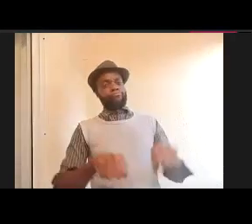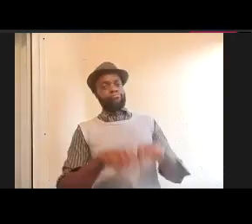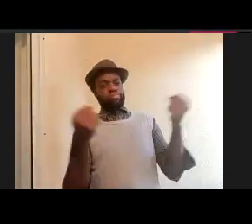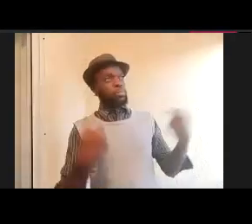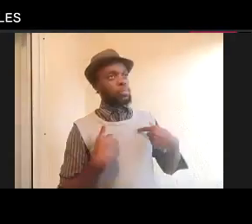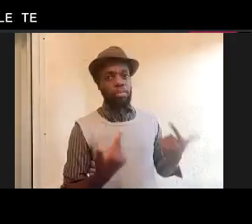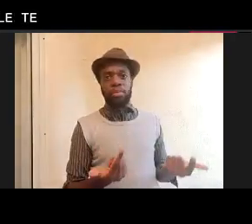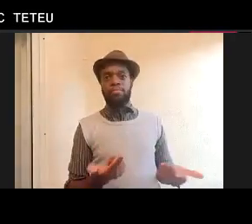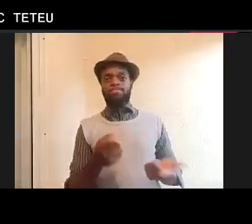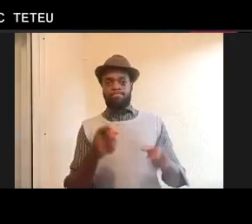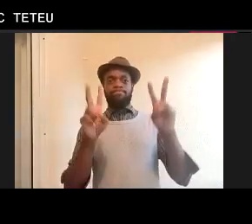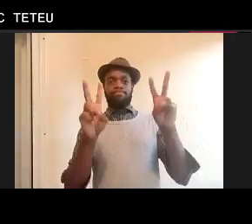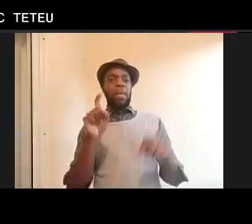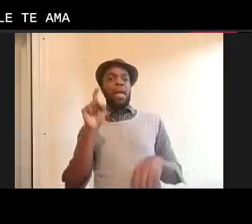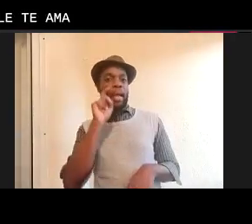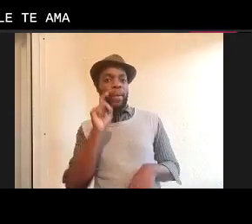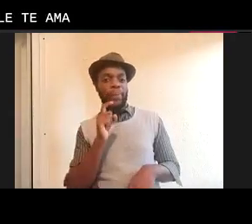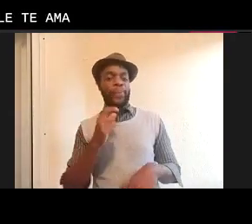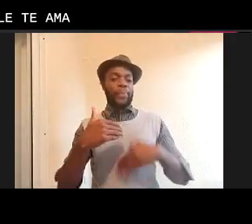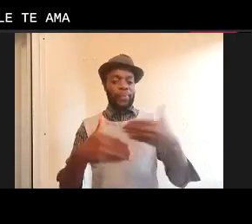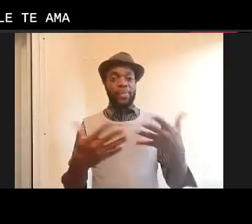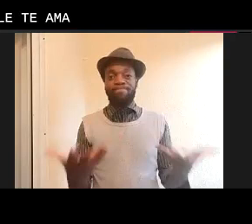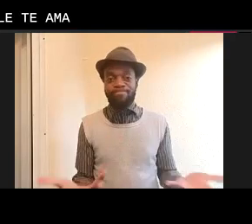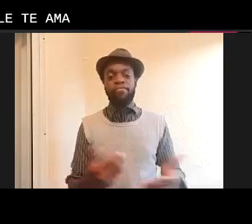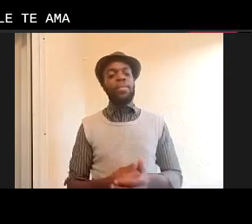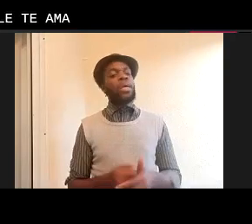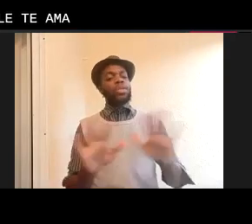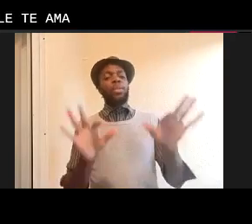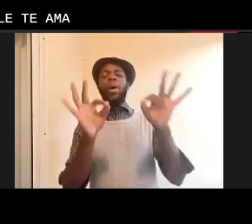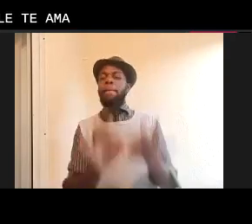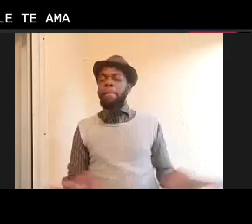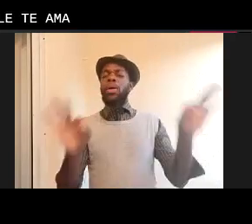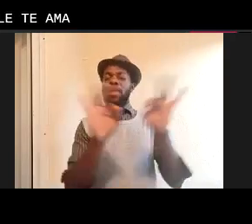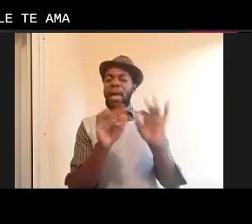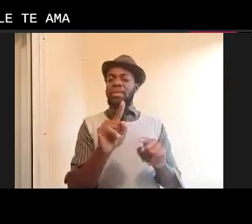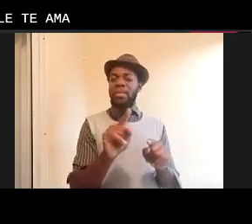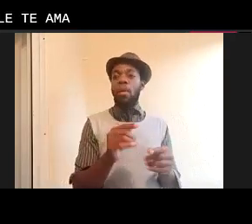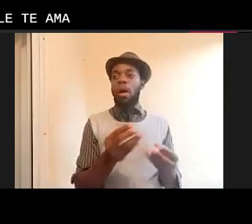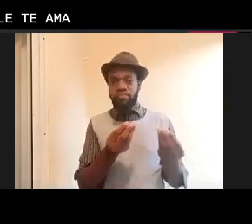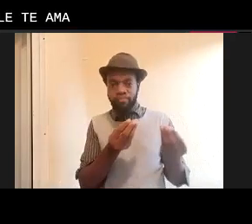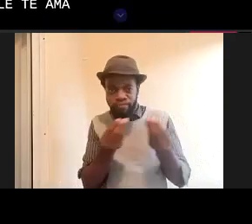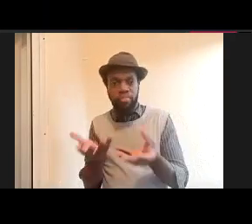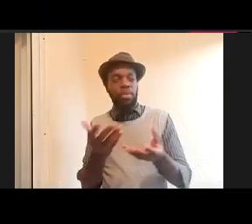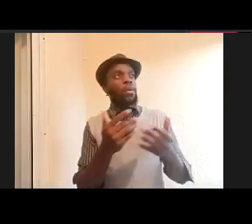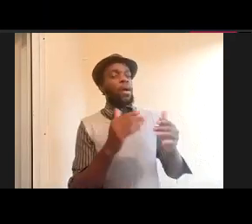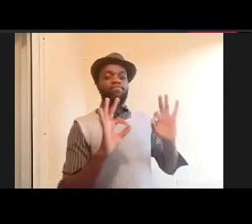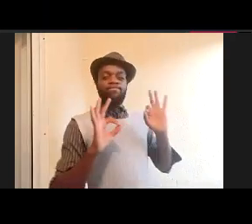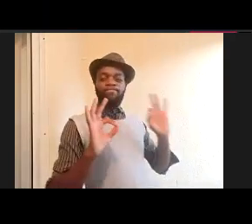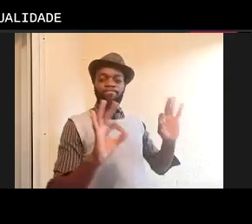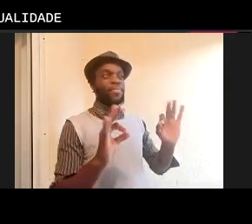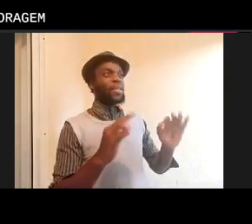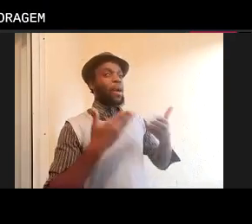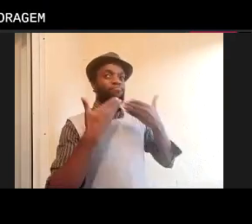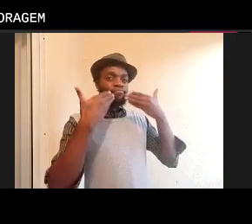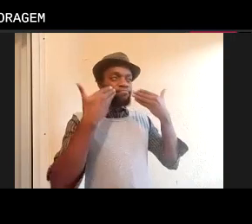este tema. Entonces, importante es garantizar los estándares más altos de calidad y calidez, respeto